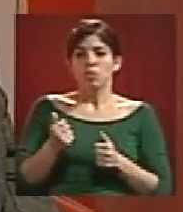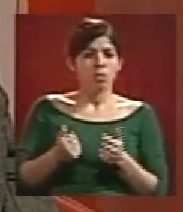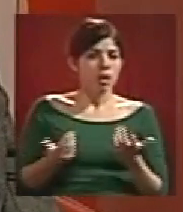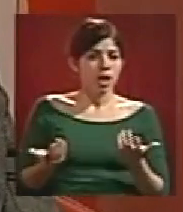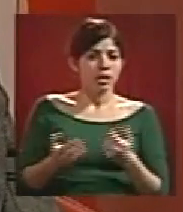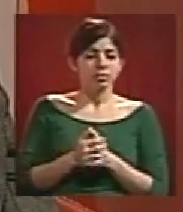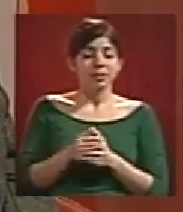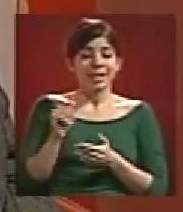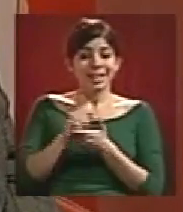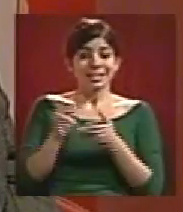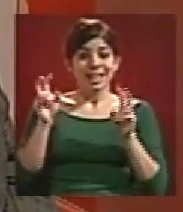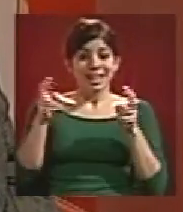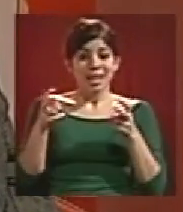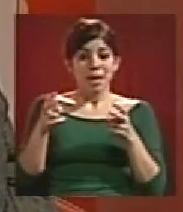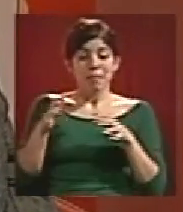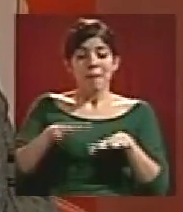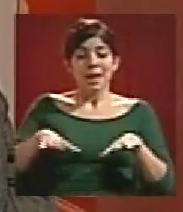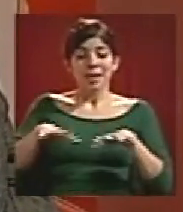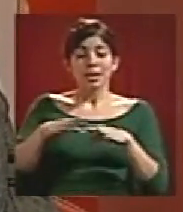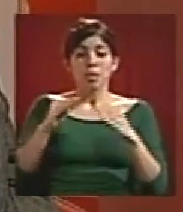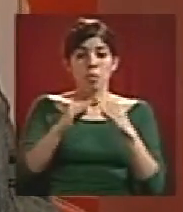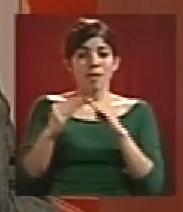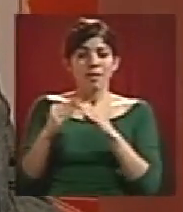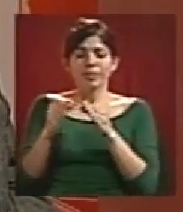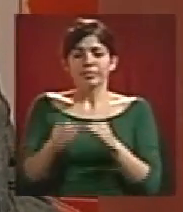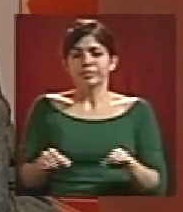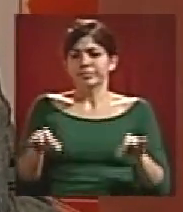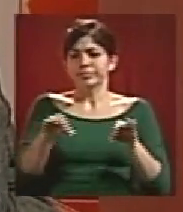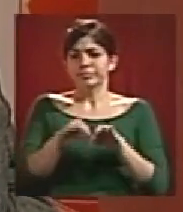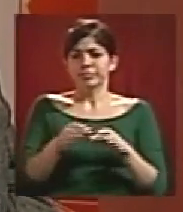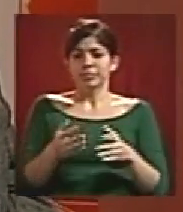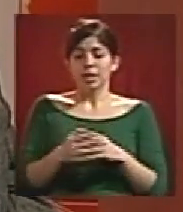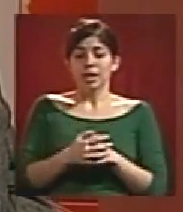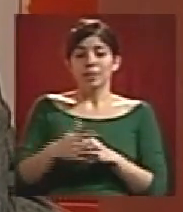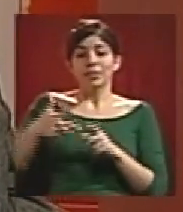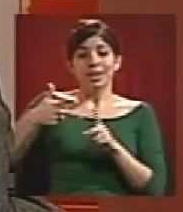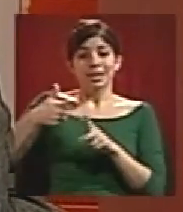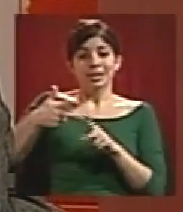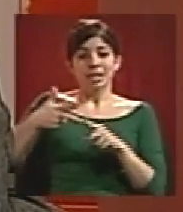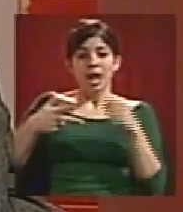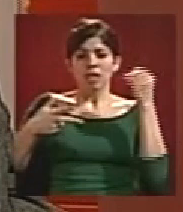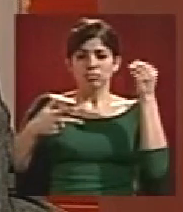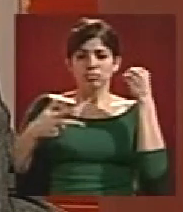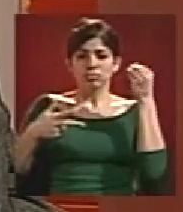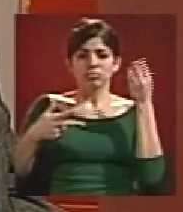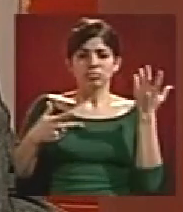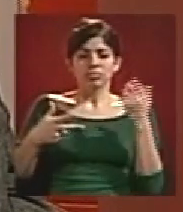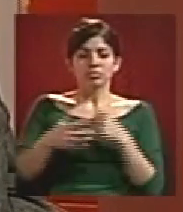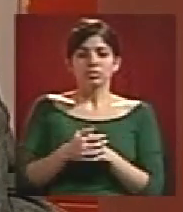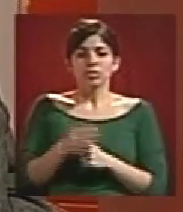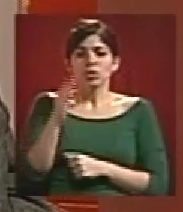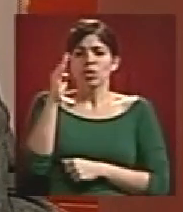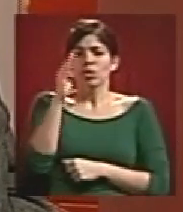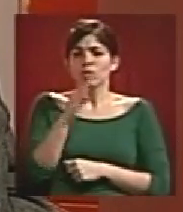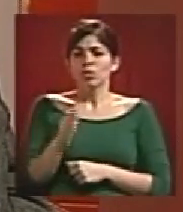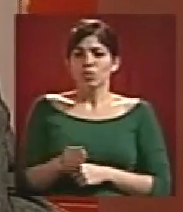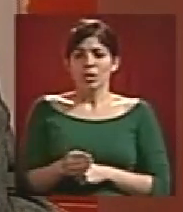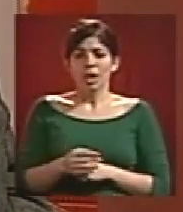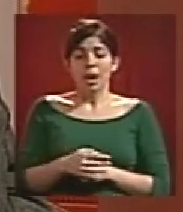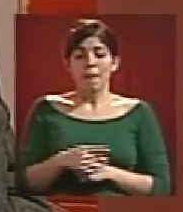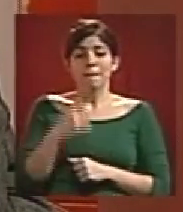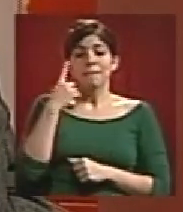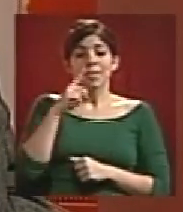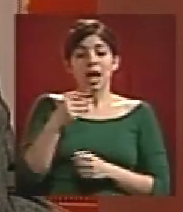yo creo que es un tema en la parte inmobiliaria importantísima. La tercera reflexión es, nunca para